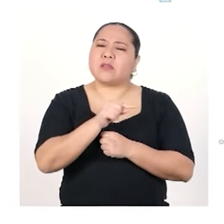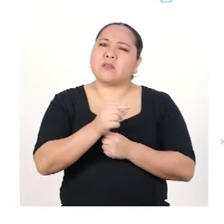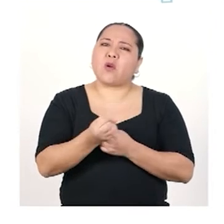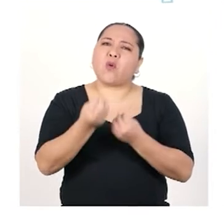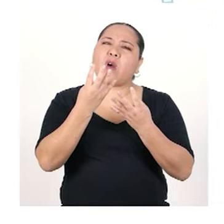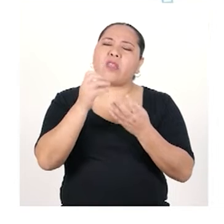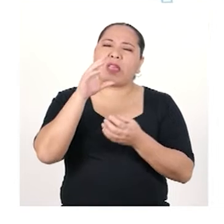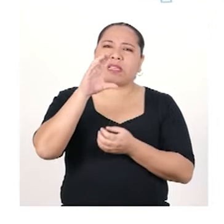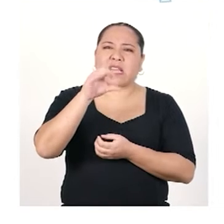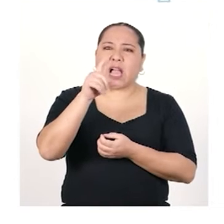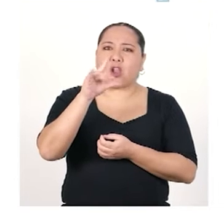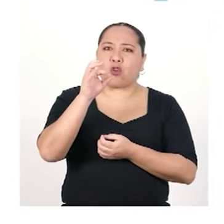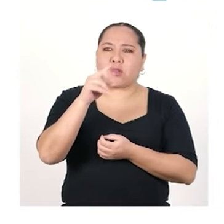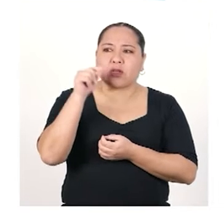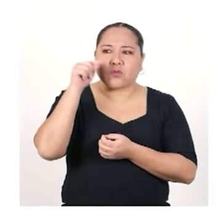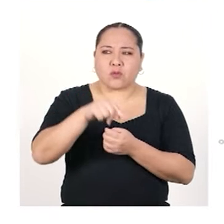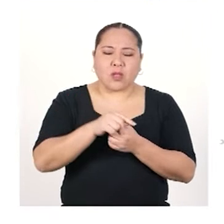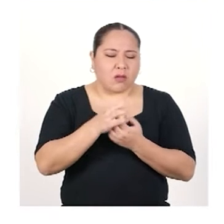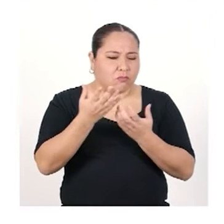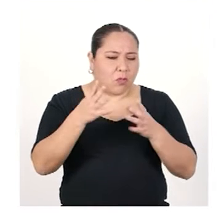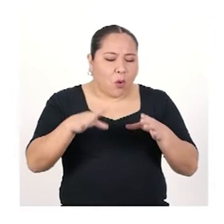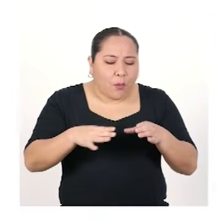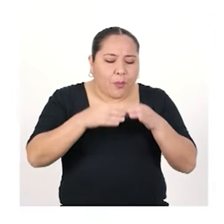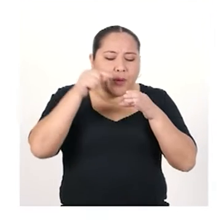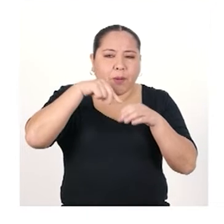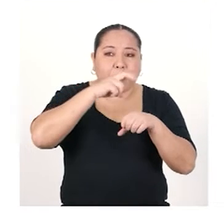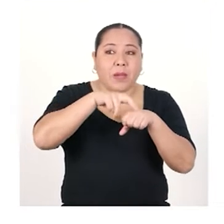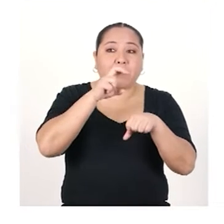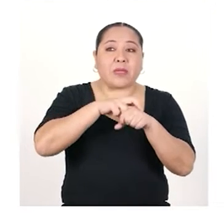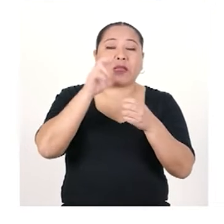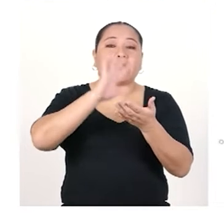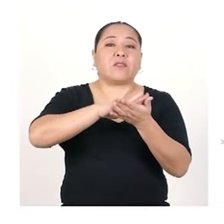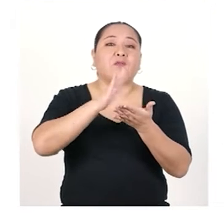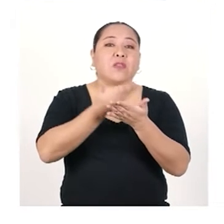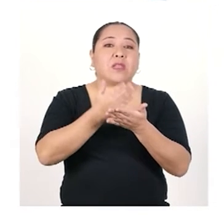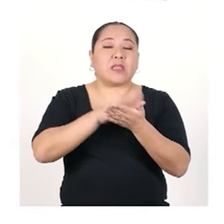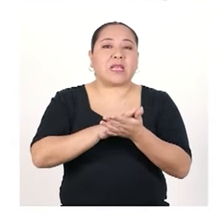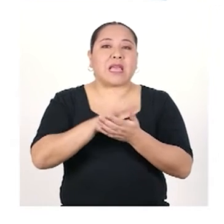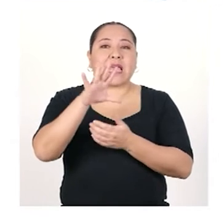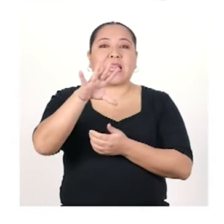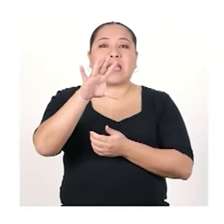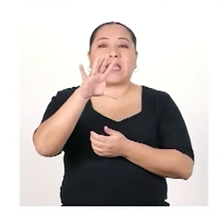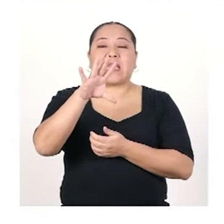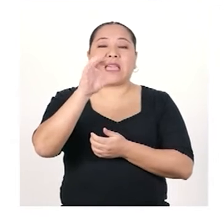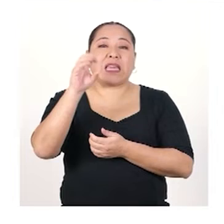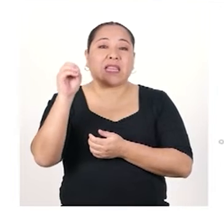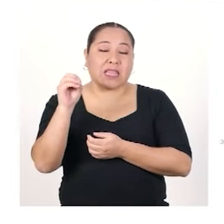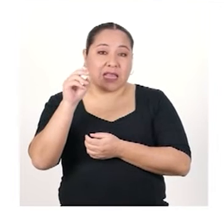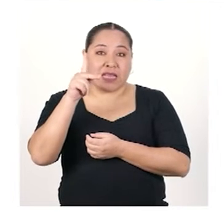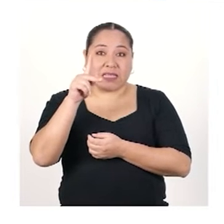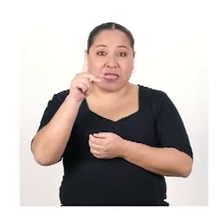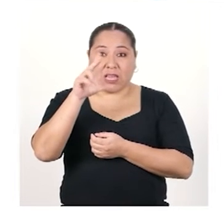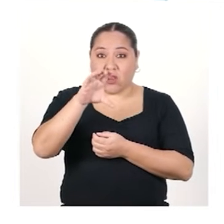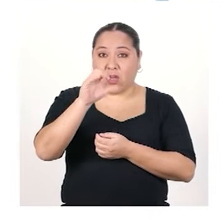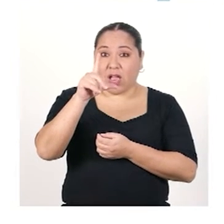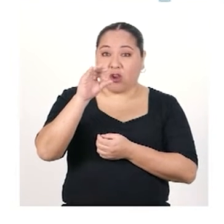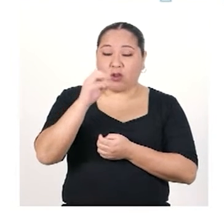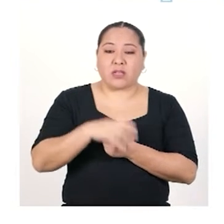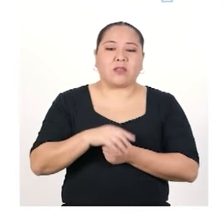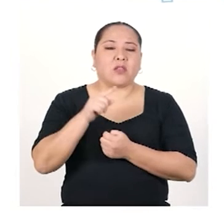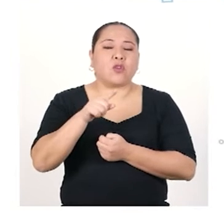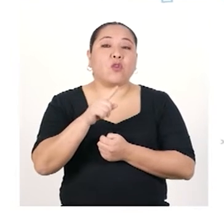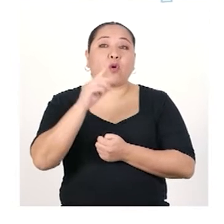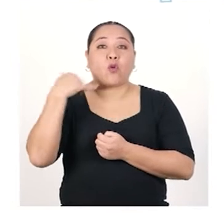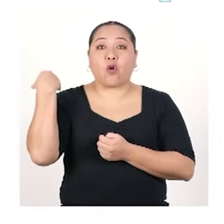que la cantidad de calorías que contiene una bolsa de papitas fritas es de 500 kilocalorías y el total que